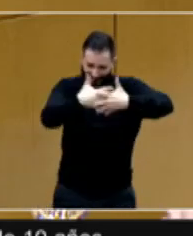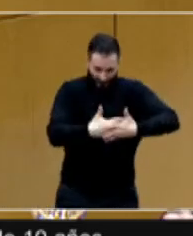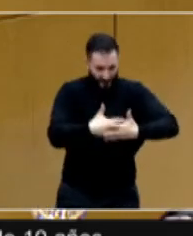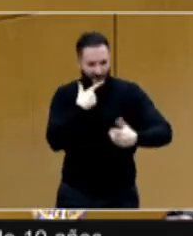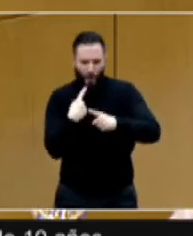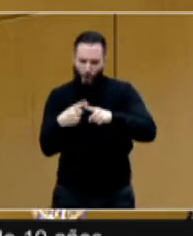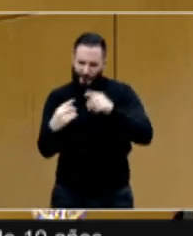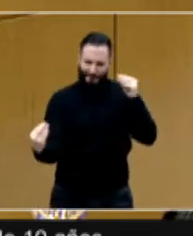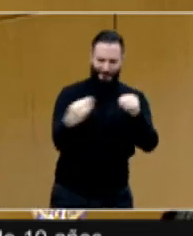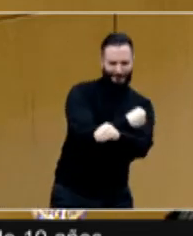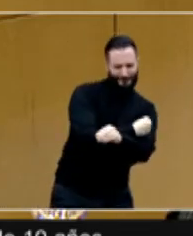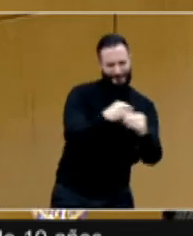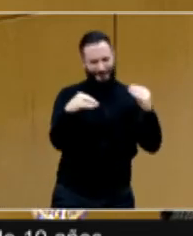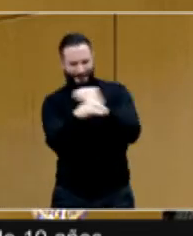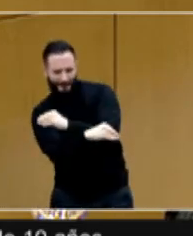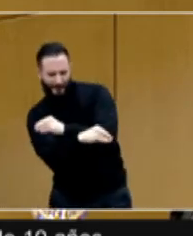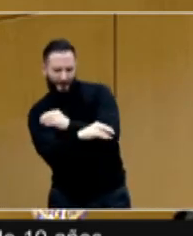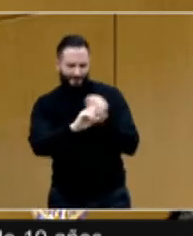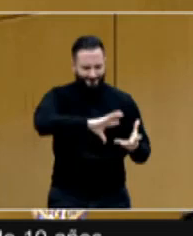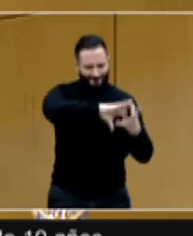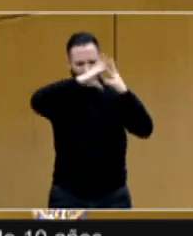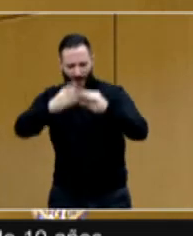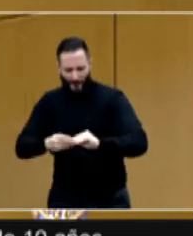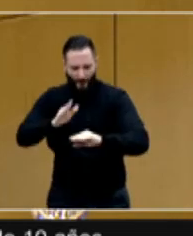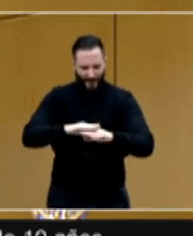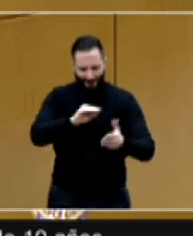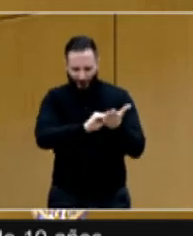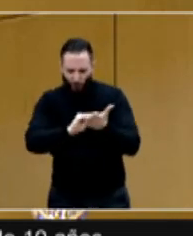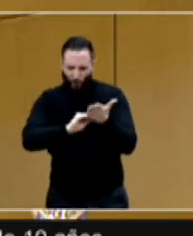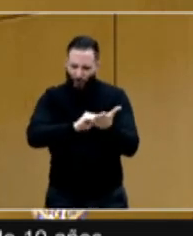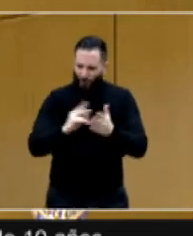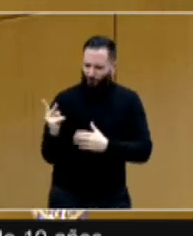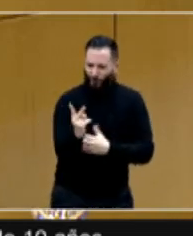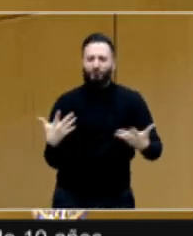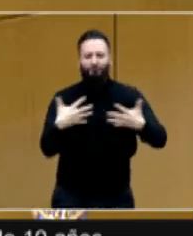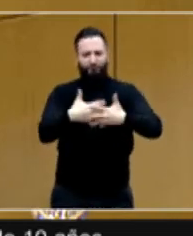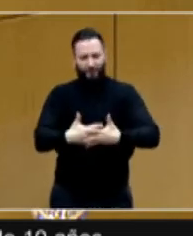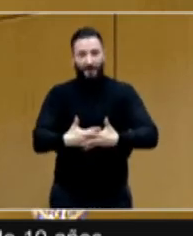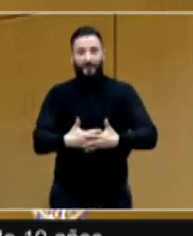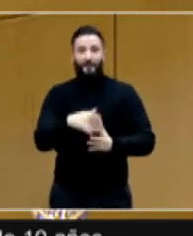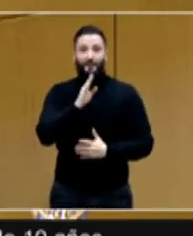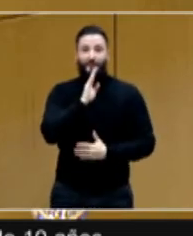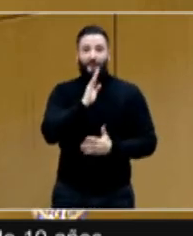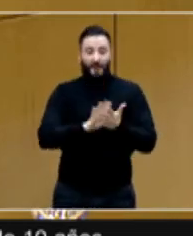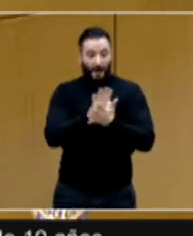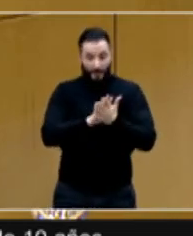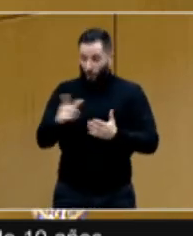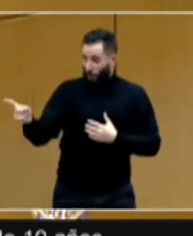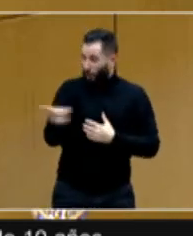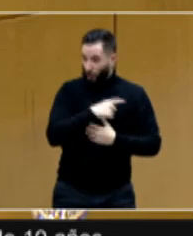que con flexibilidad se podría medio arreglar una cosa con la otra pero en fin decía que los que hemos estado en esta materia